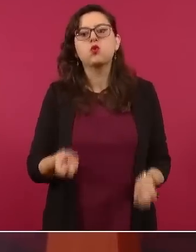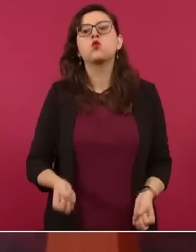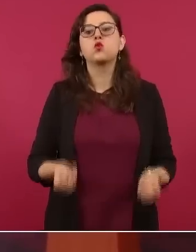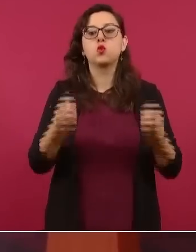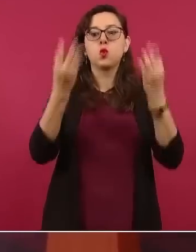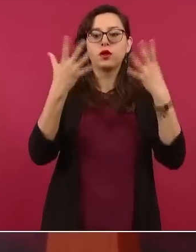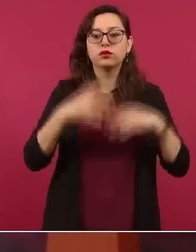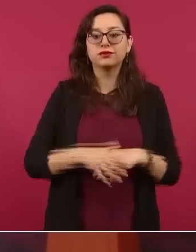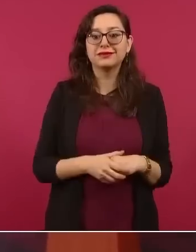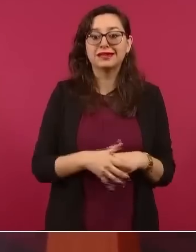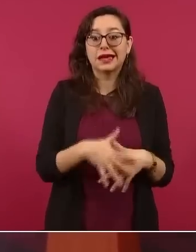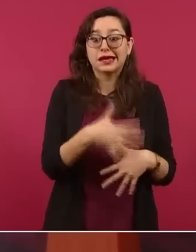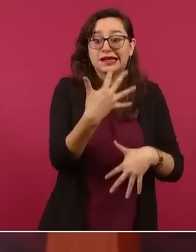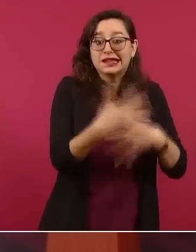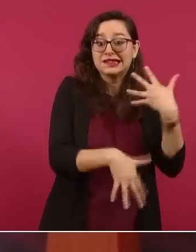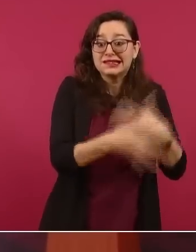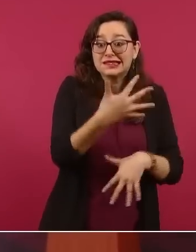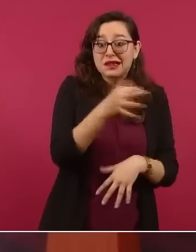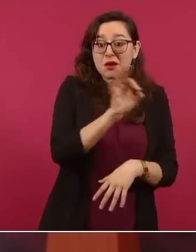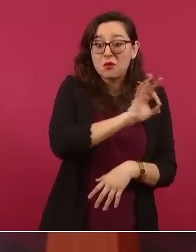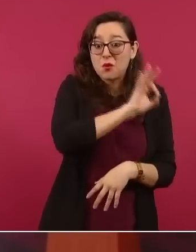el 85%